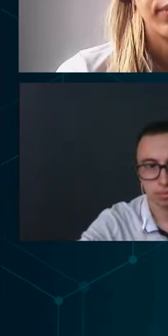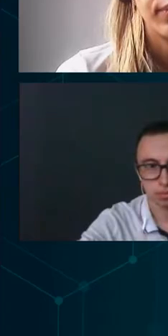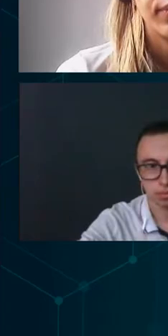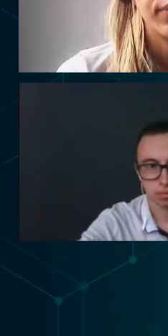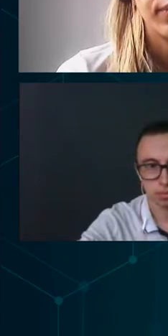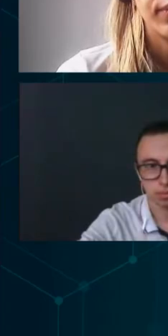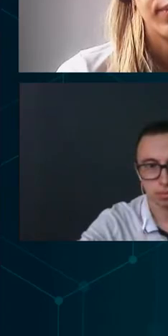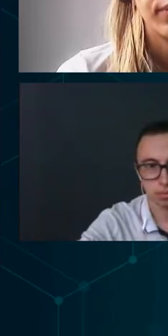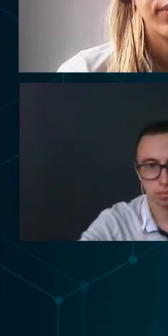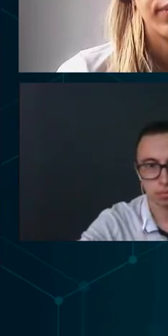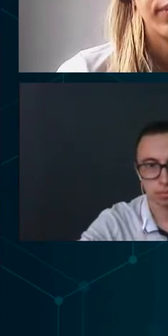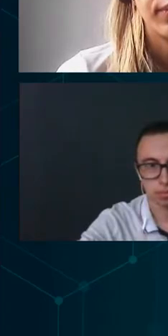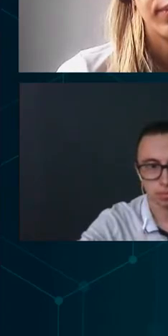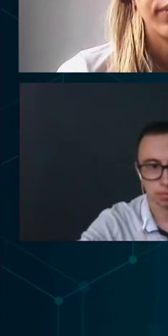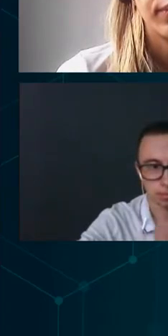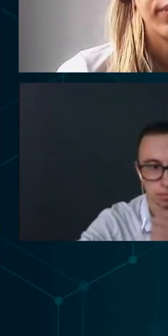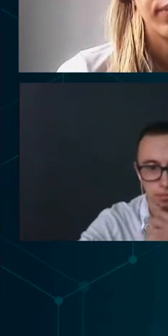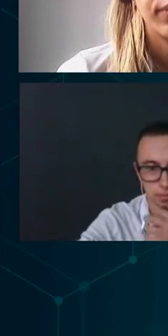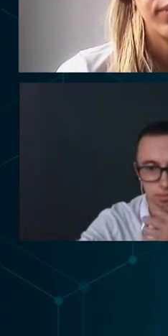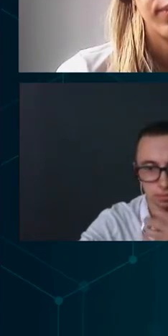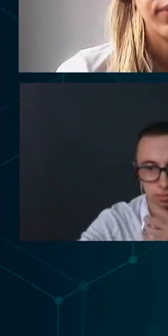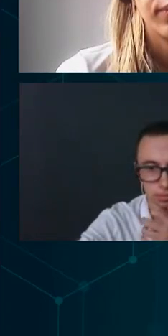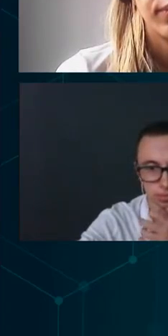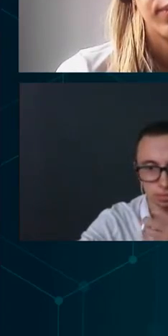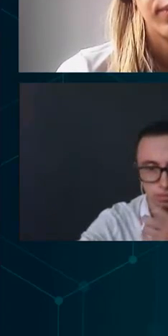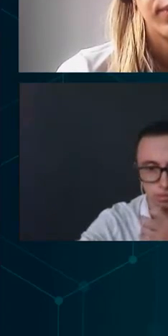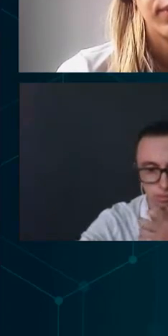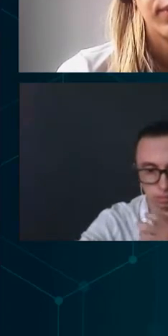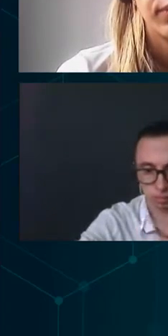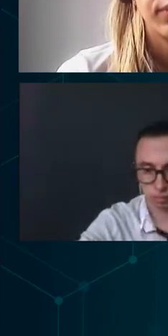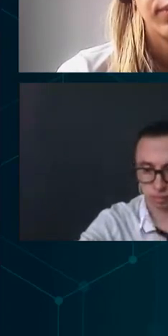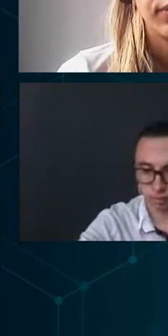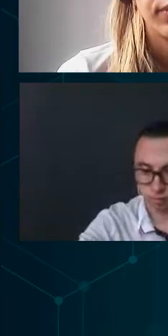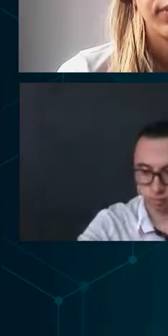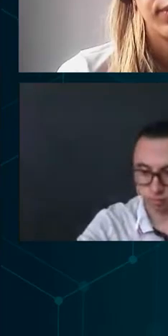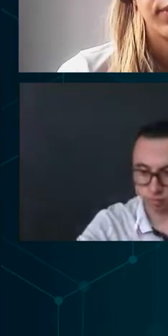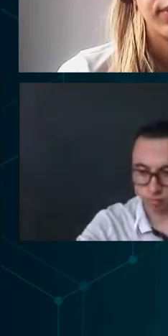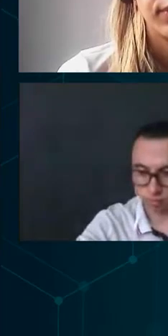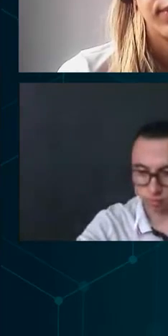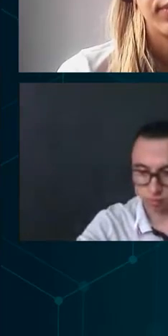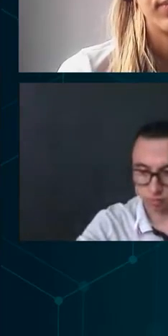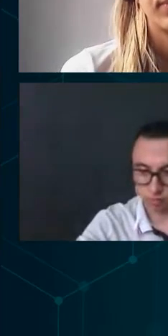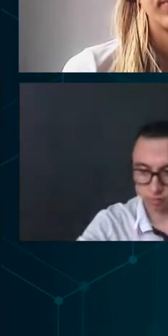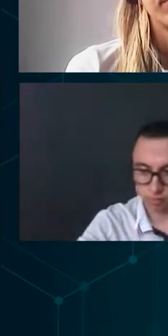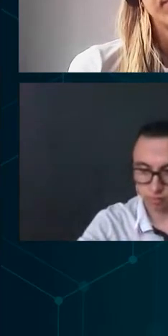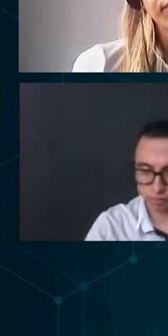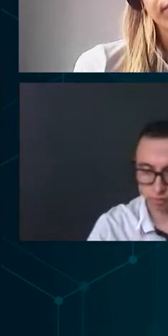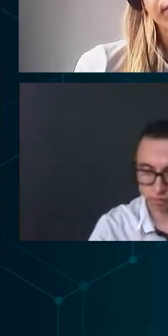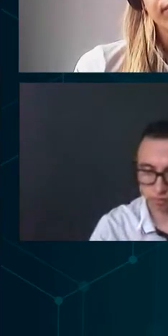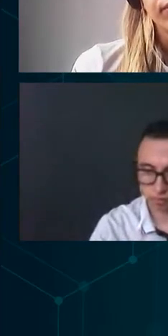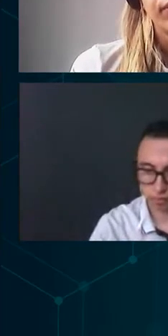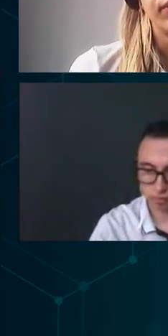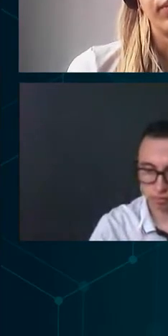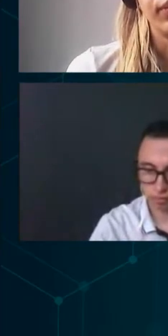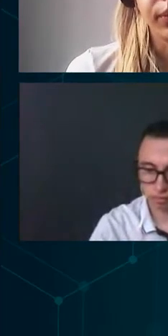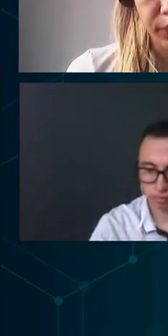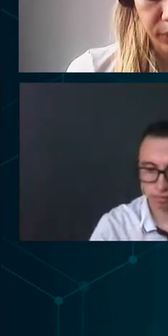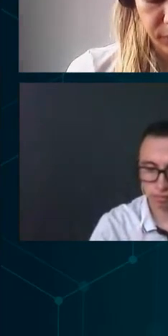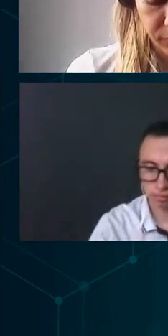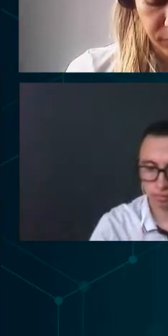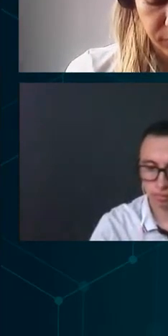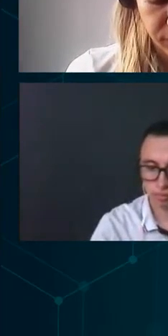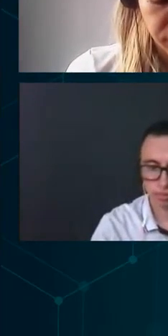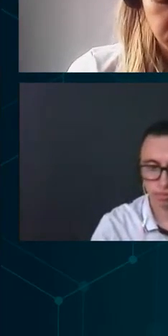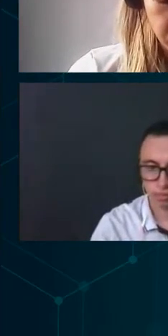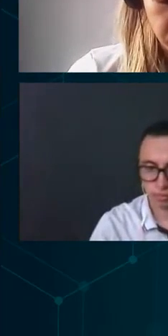somos creativos, hay que perderle el miedo a cambiar, a innovar, y no esperar a que